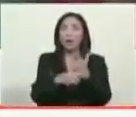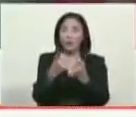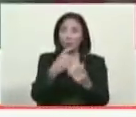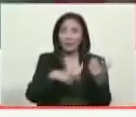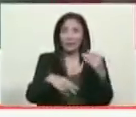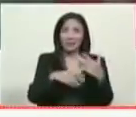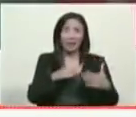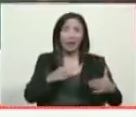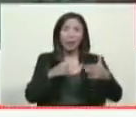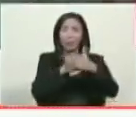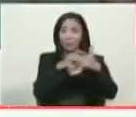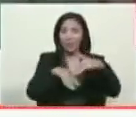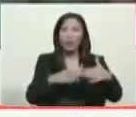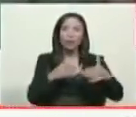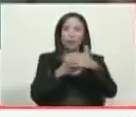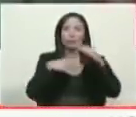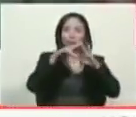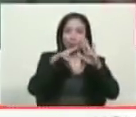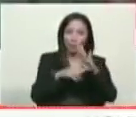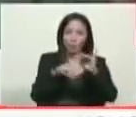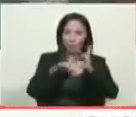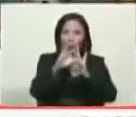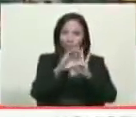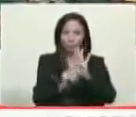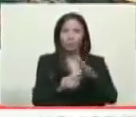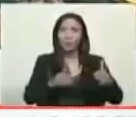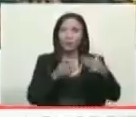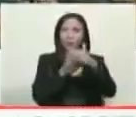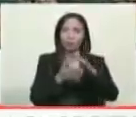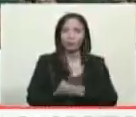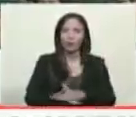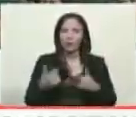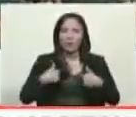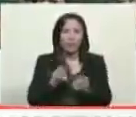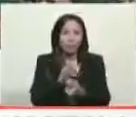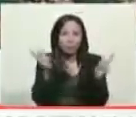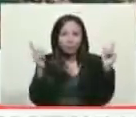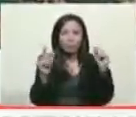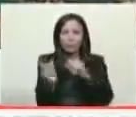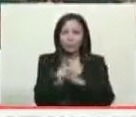nos prestamos para eso. No se lo vamos a permitir.